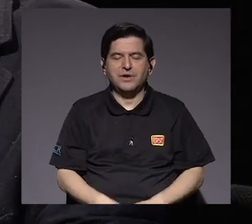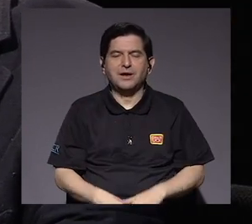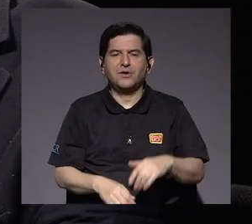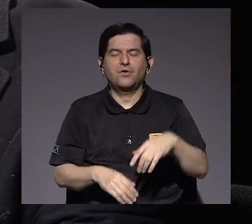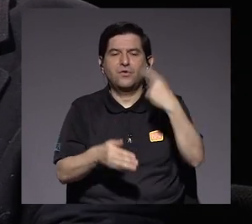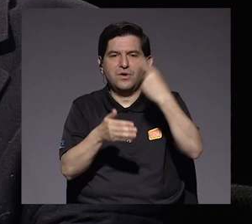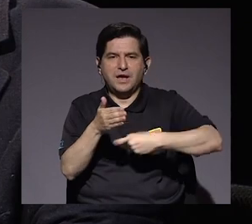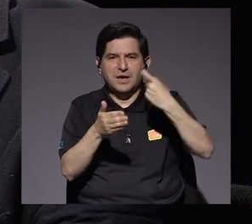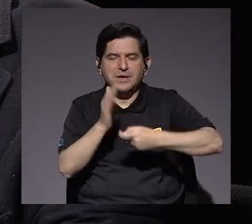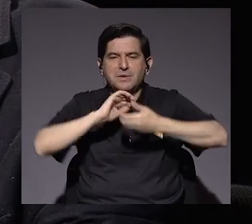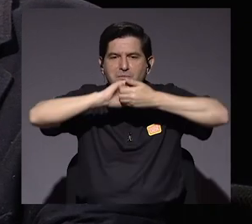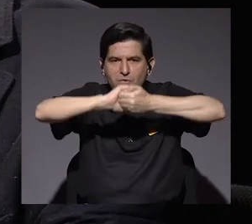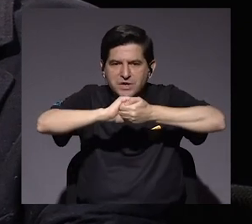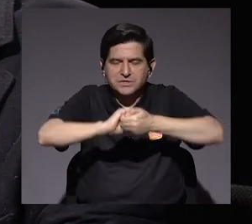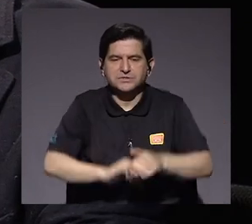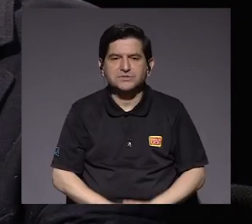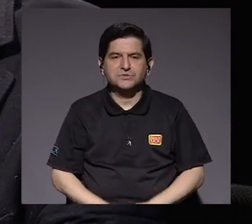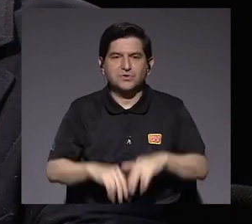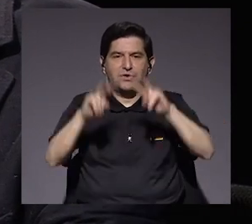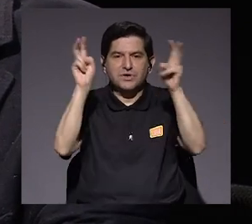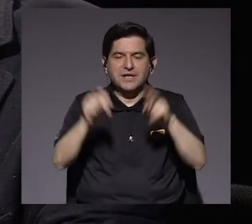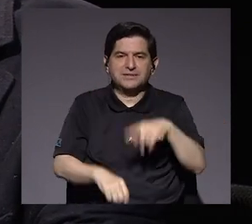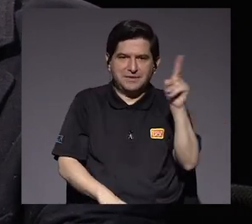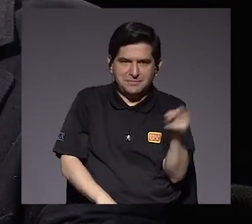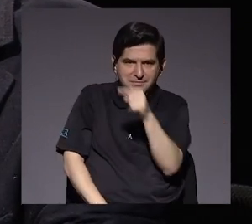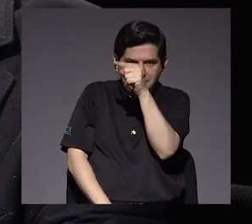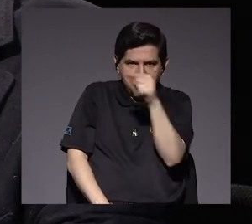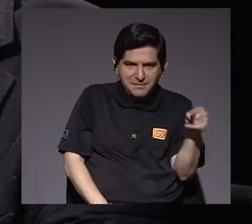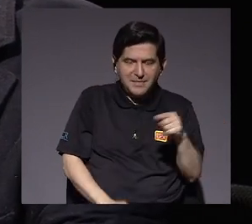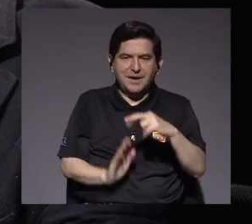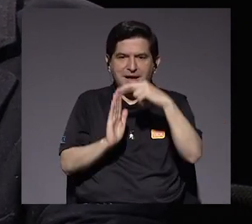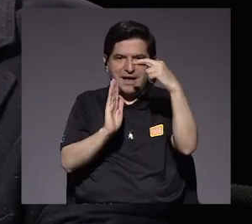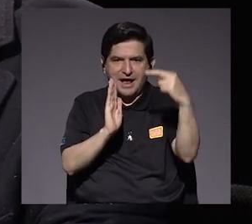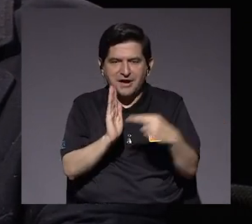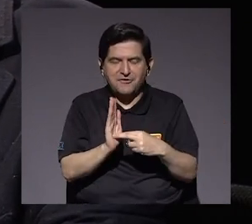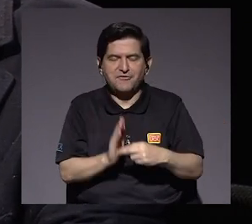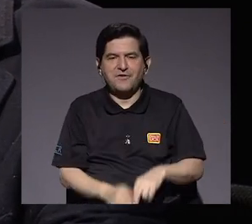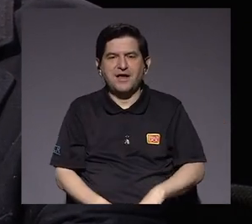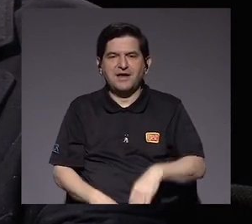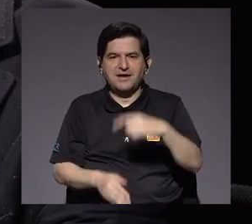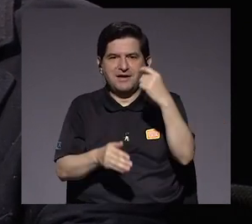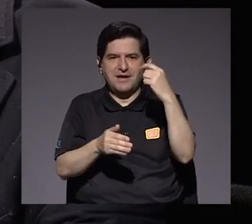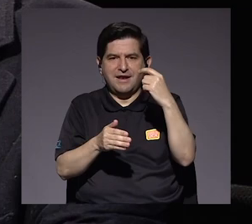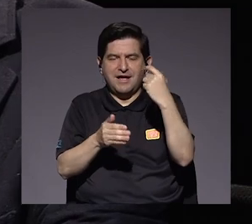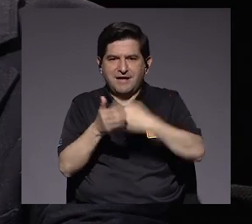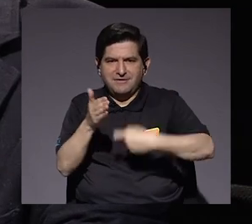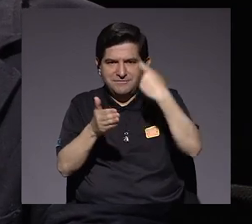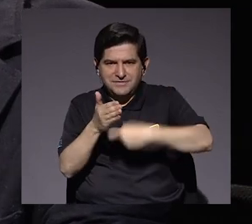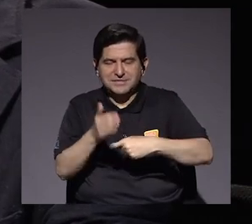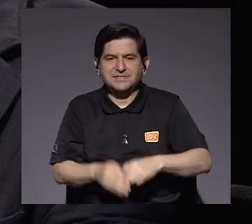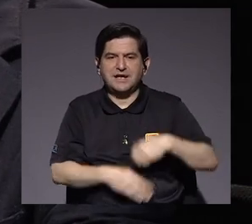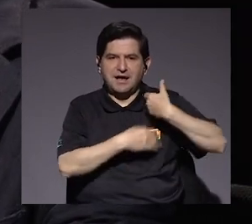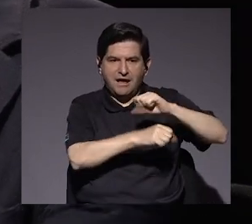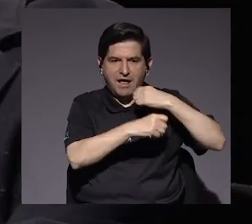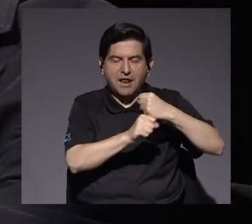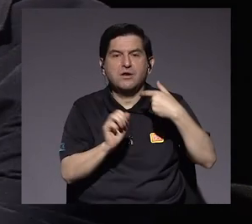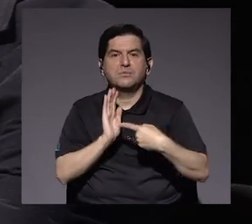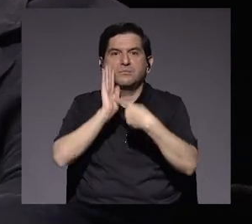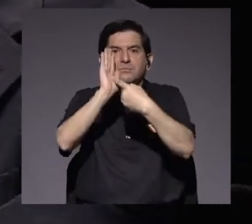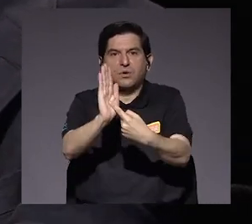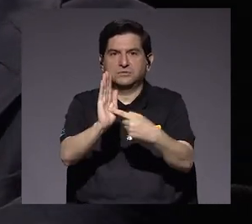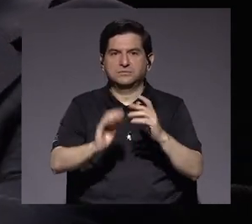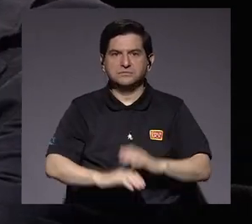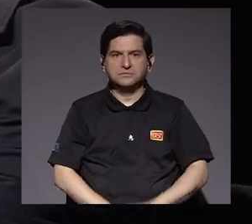solidario y con el tema del veto a la regla fiscal para las municipalidades, reflejaban